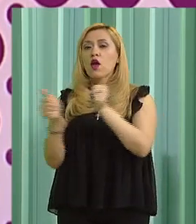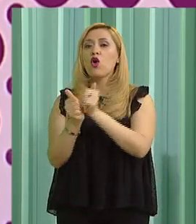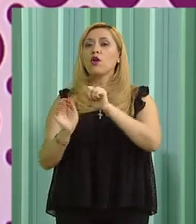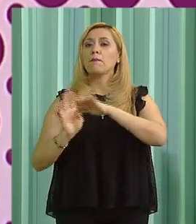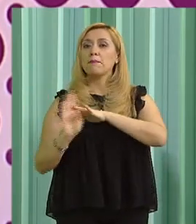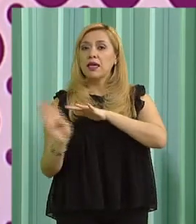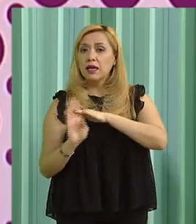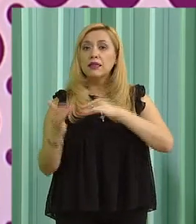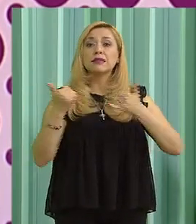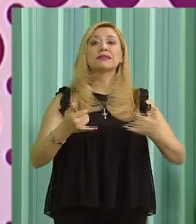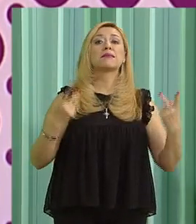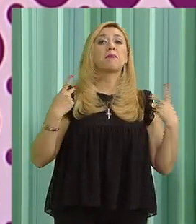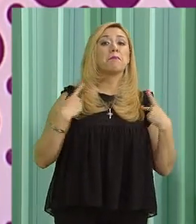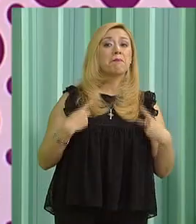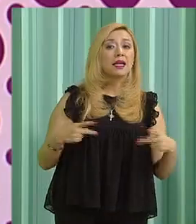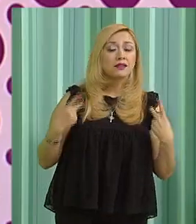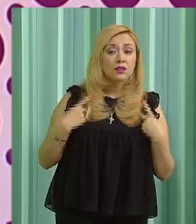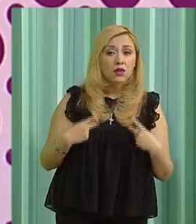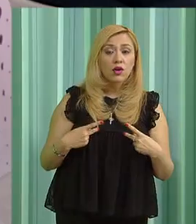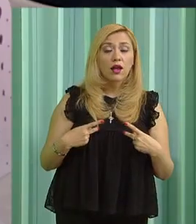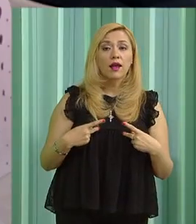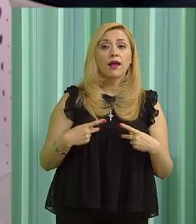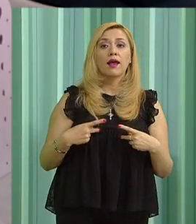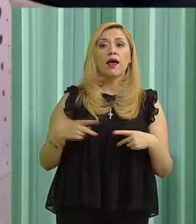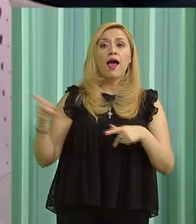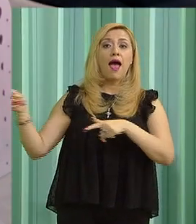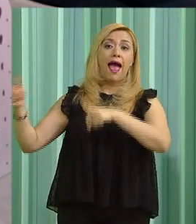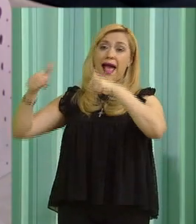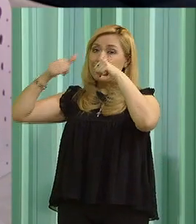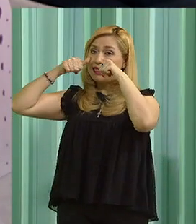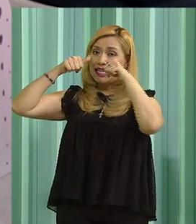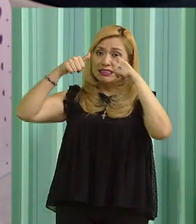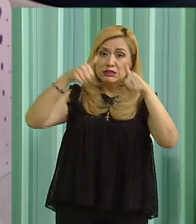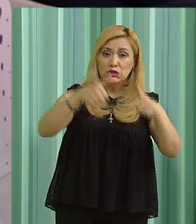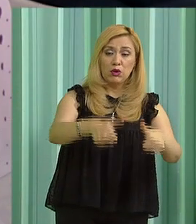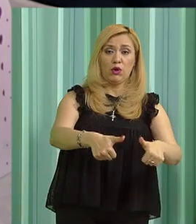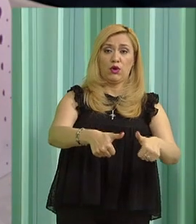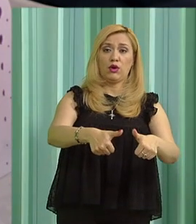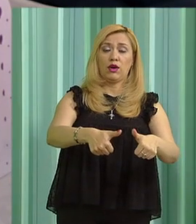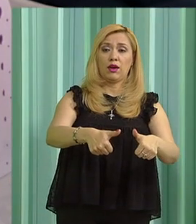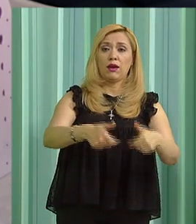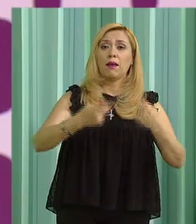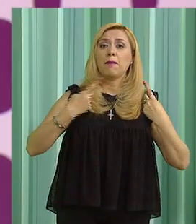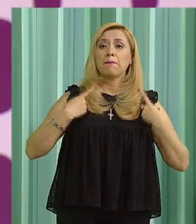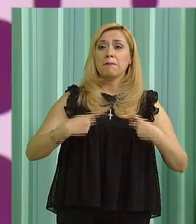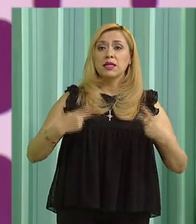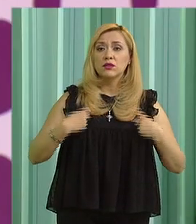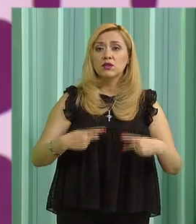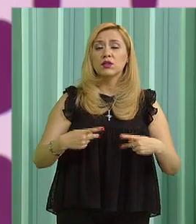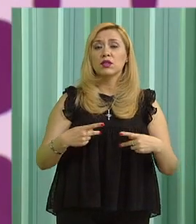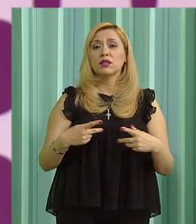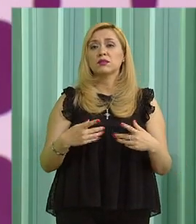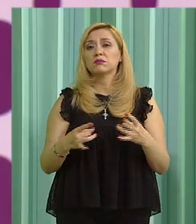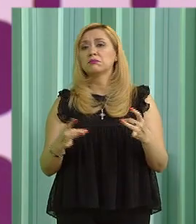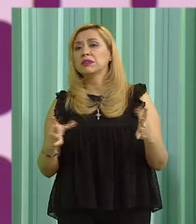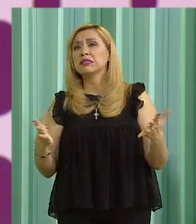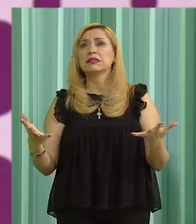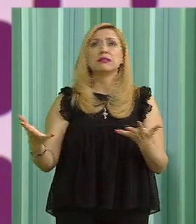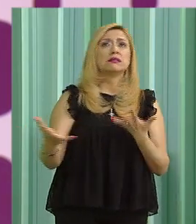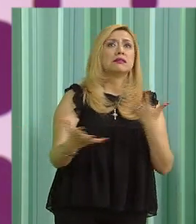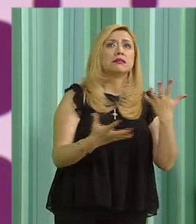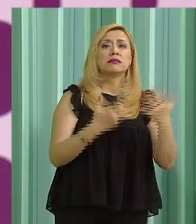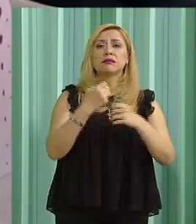con personas también que se dedican a la atención de personas en una situación